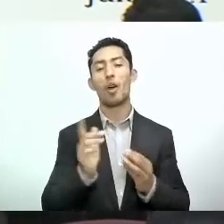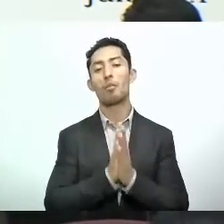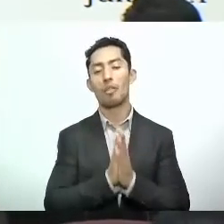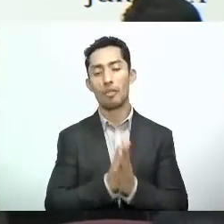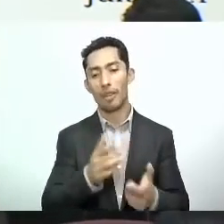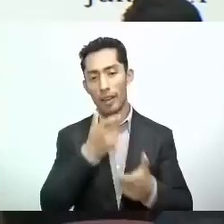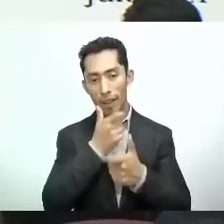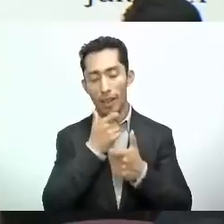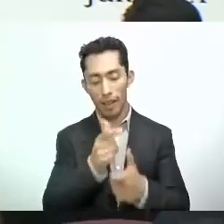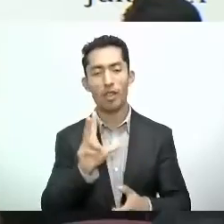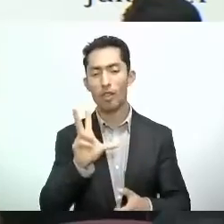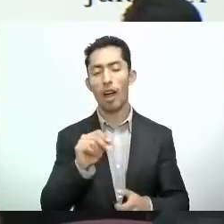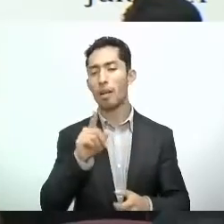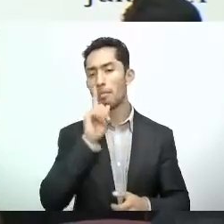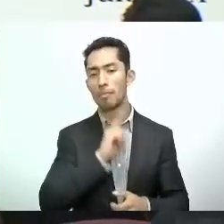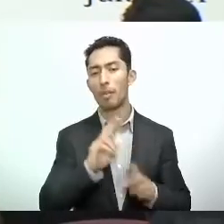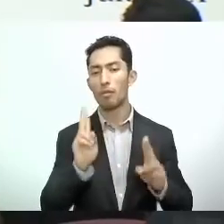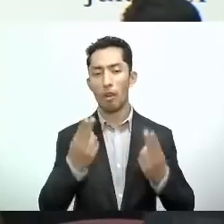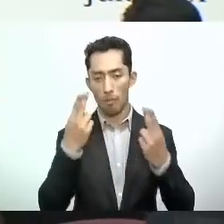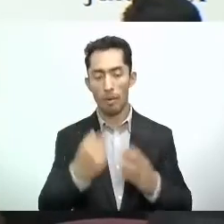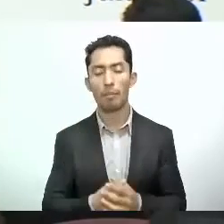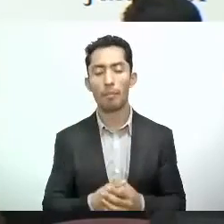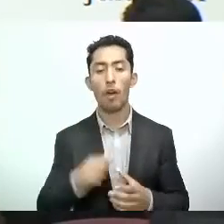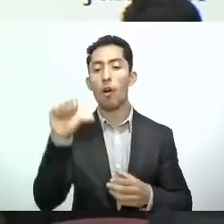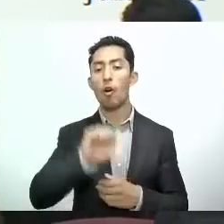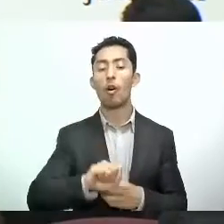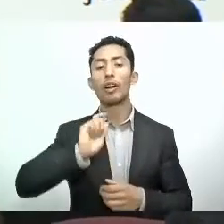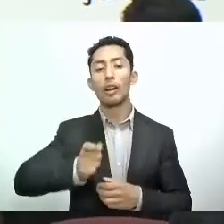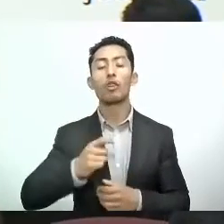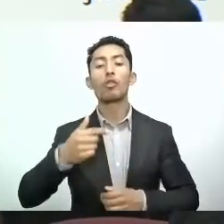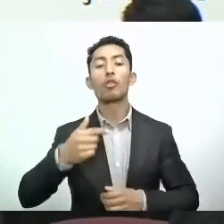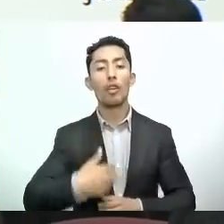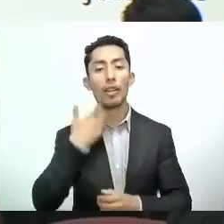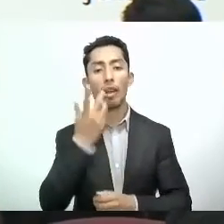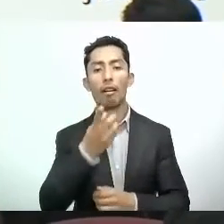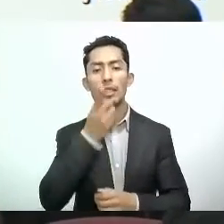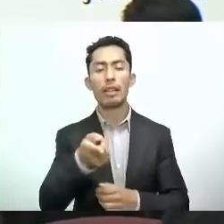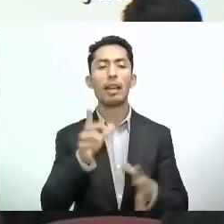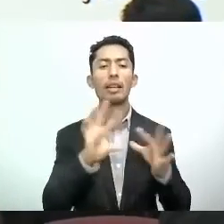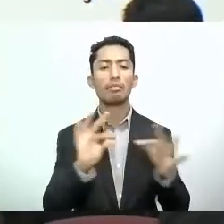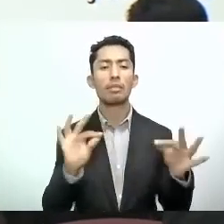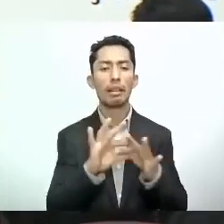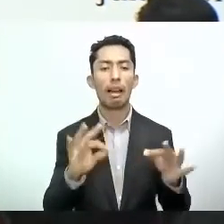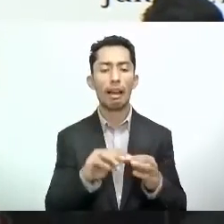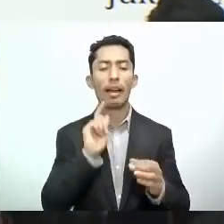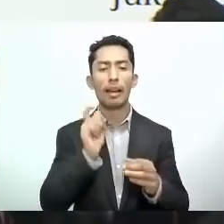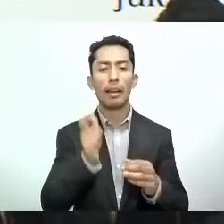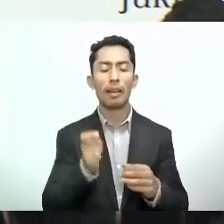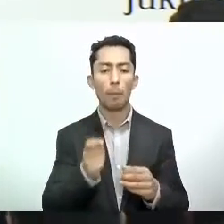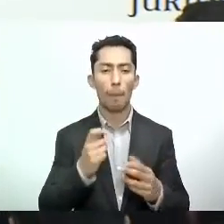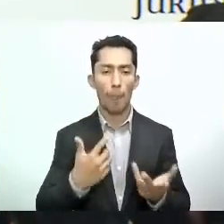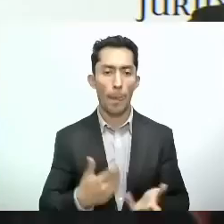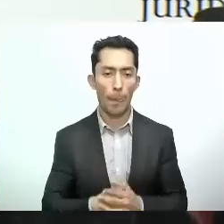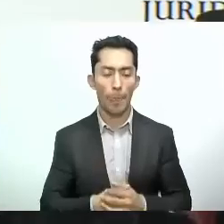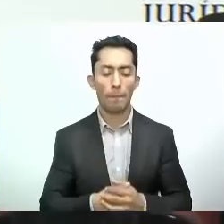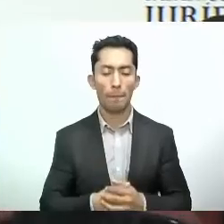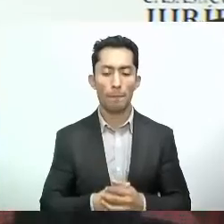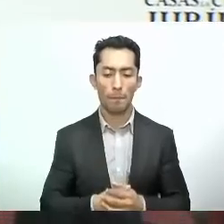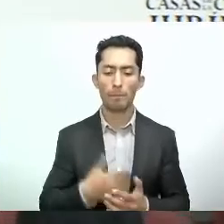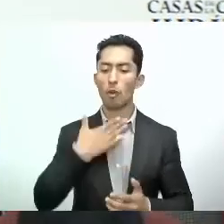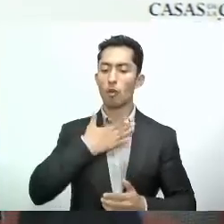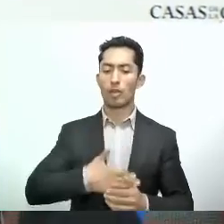No es cierto. Bueno, el día de hoy lo que yo les quiero compartir es qué es la justicia